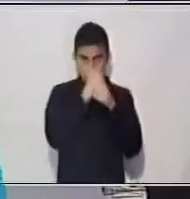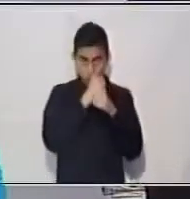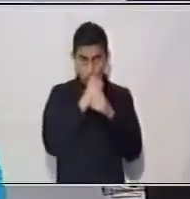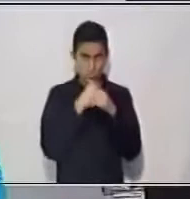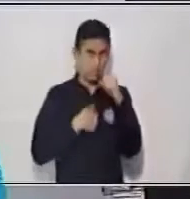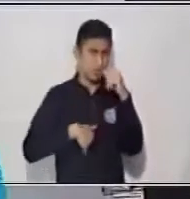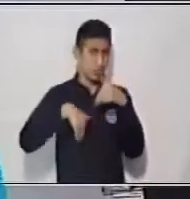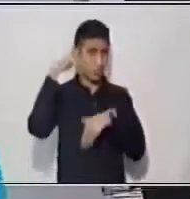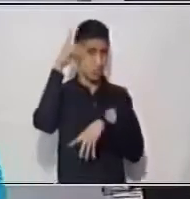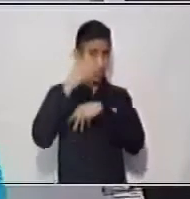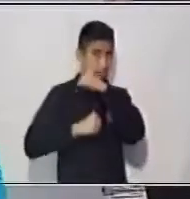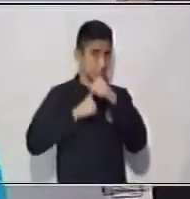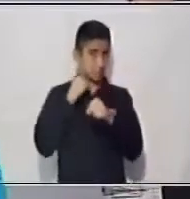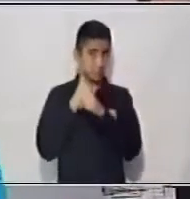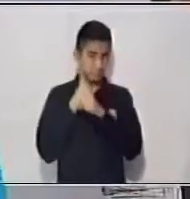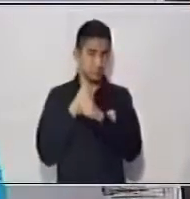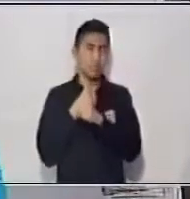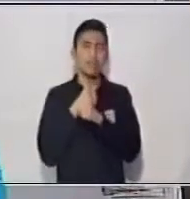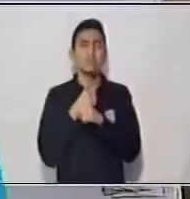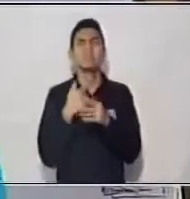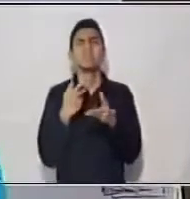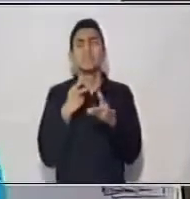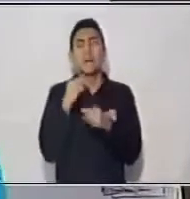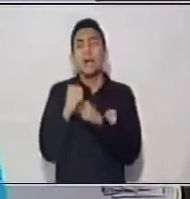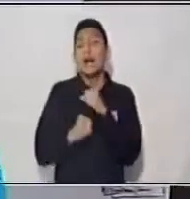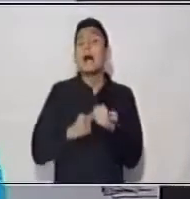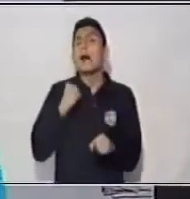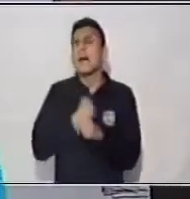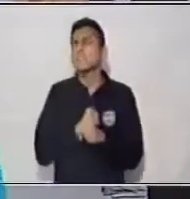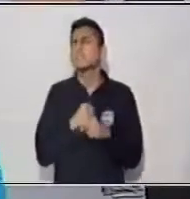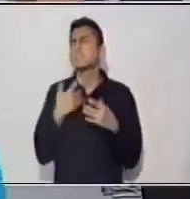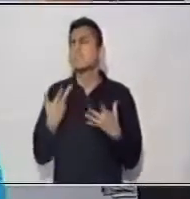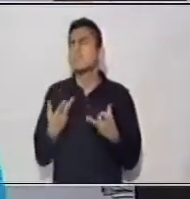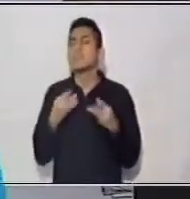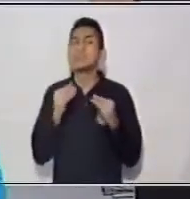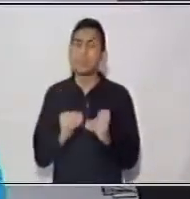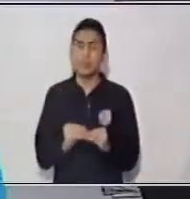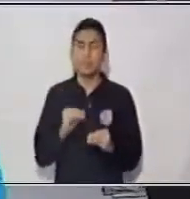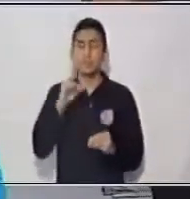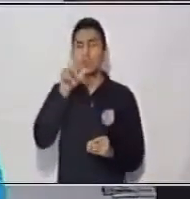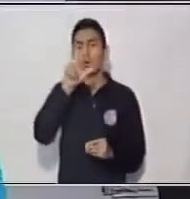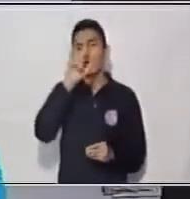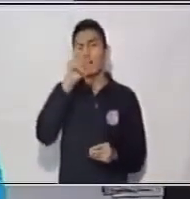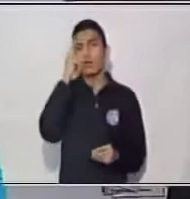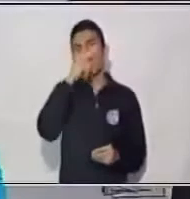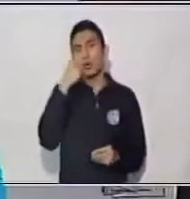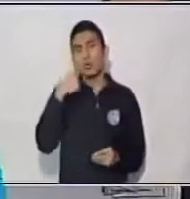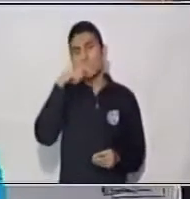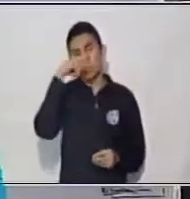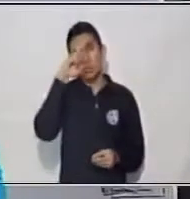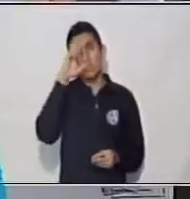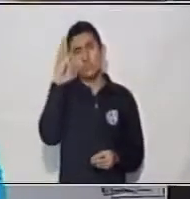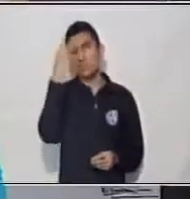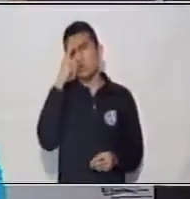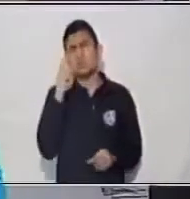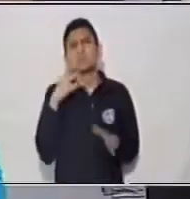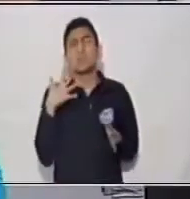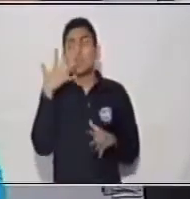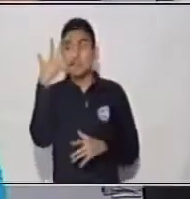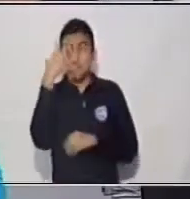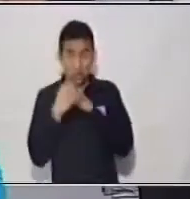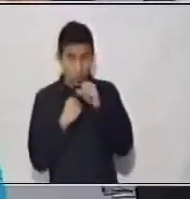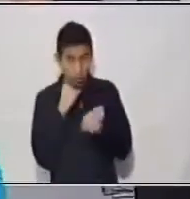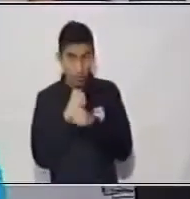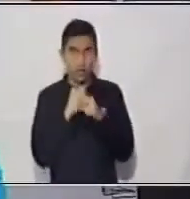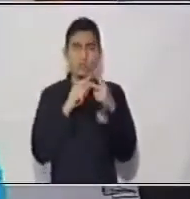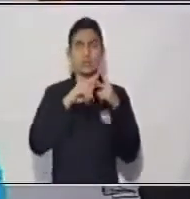años. Y los años también se pueden medir en lustros, que eso significa 5 años, en